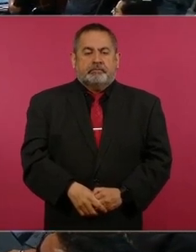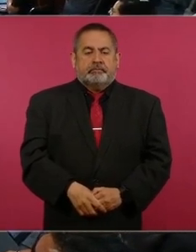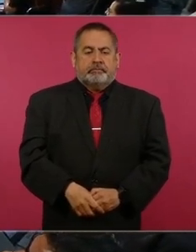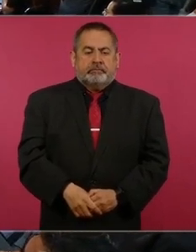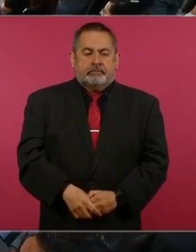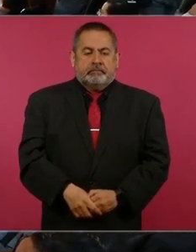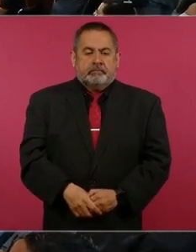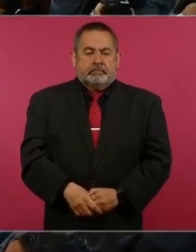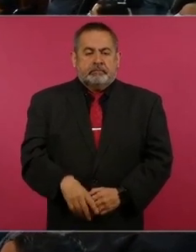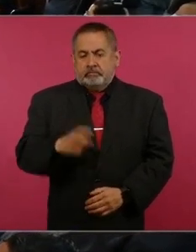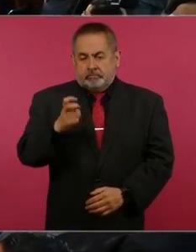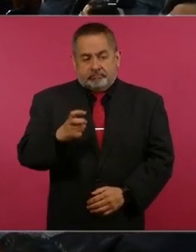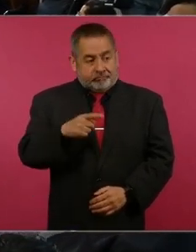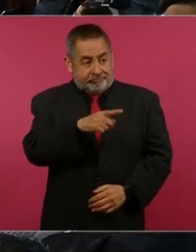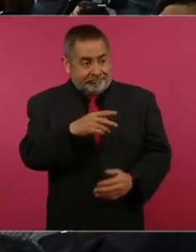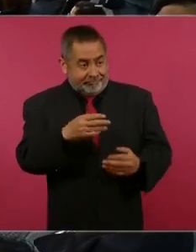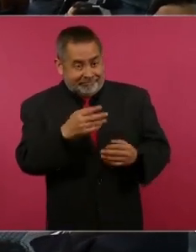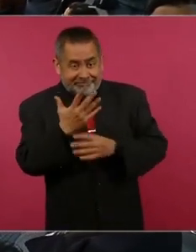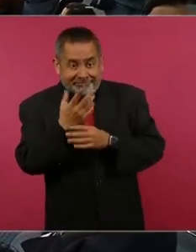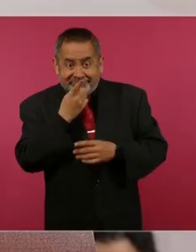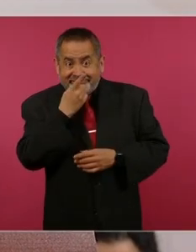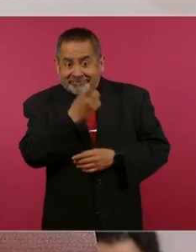Pero es muy bueno el testimonio,